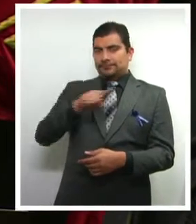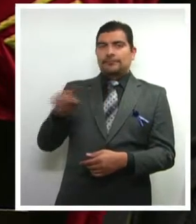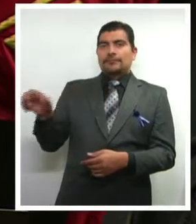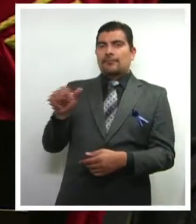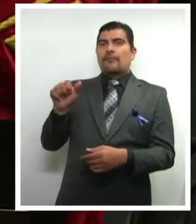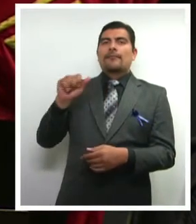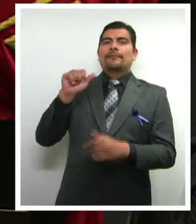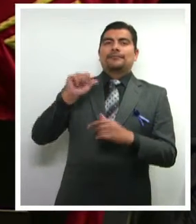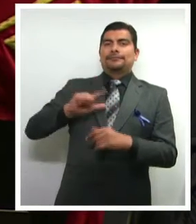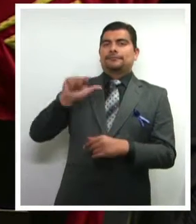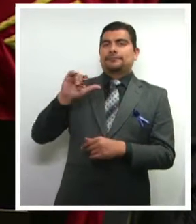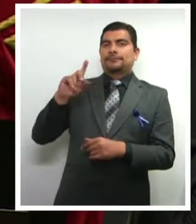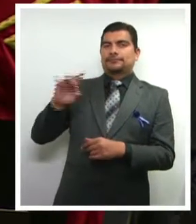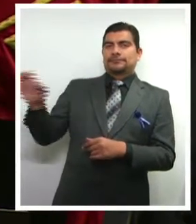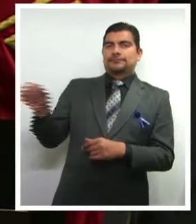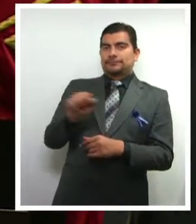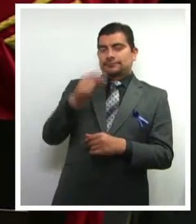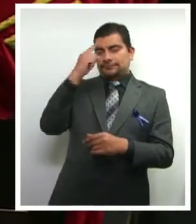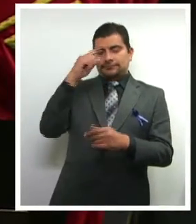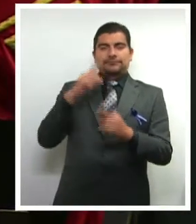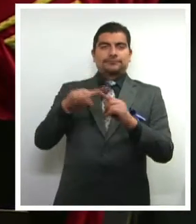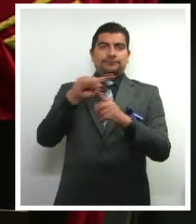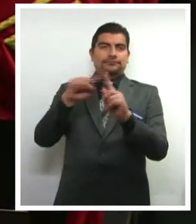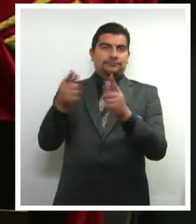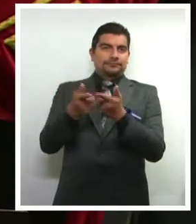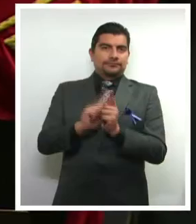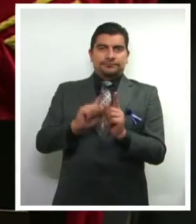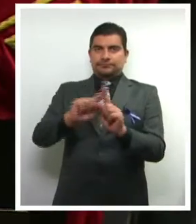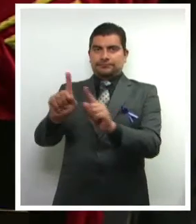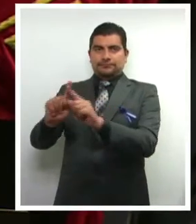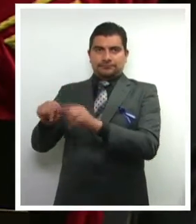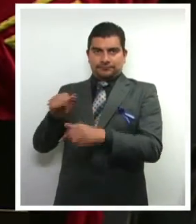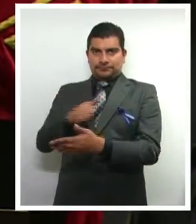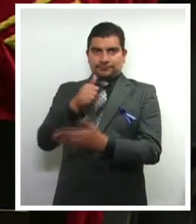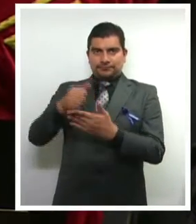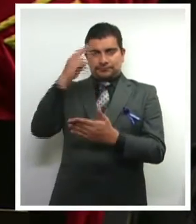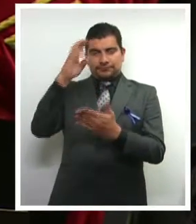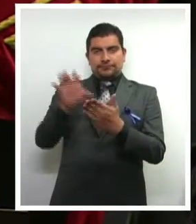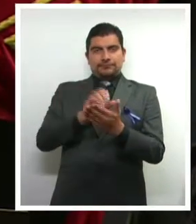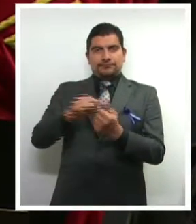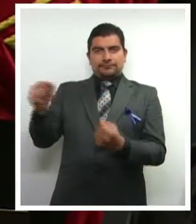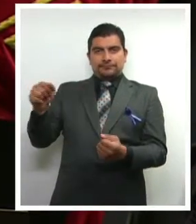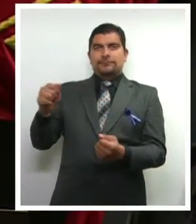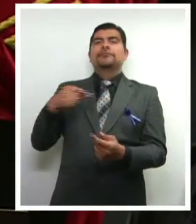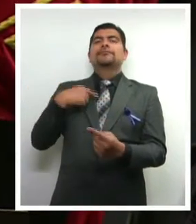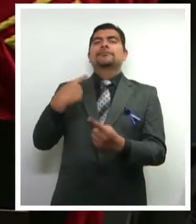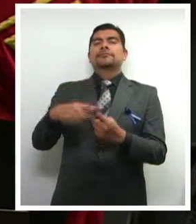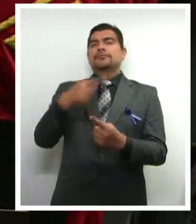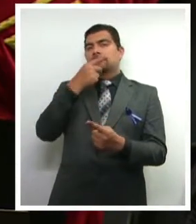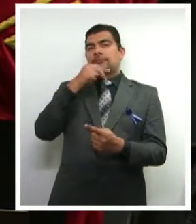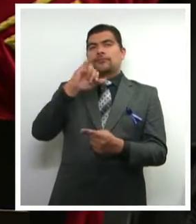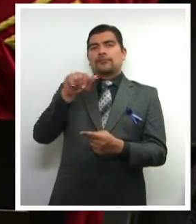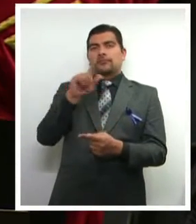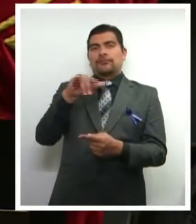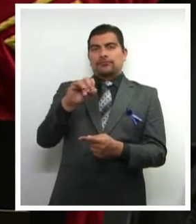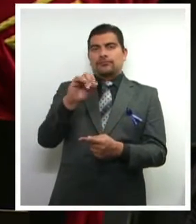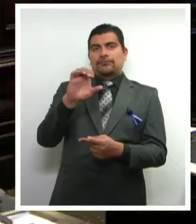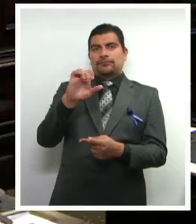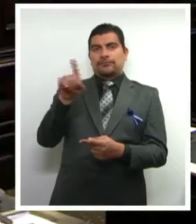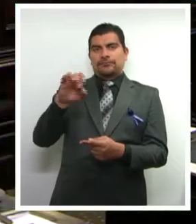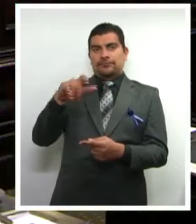representación proporcional sin listas de los partidos en la legislatura de la Ciudad de México, presentada por Julio Ezequiel